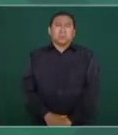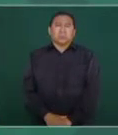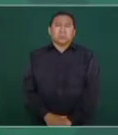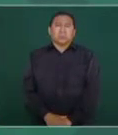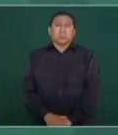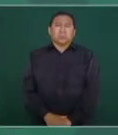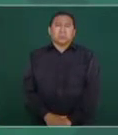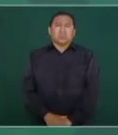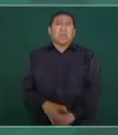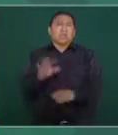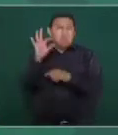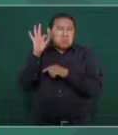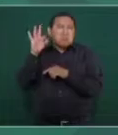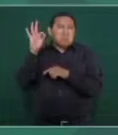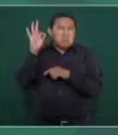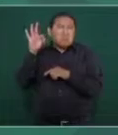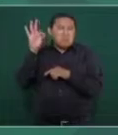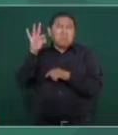a influir